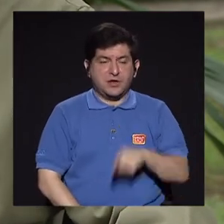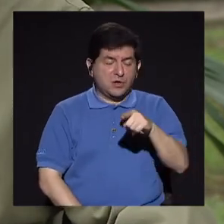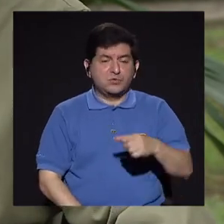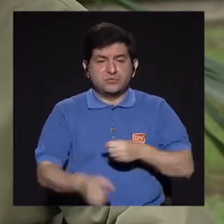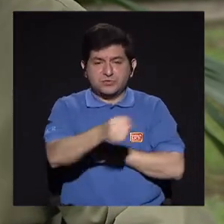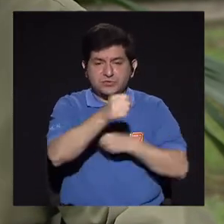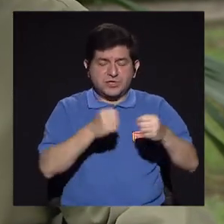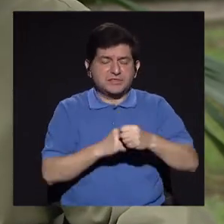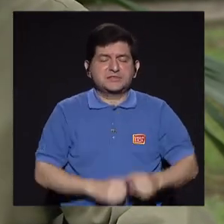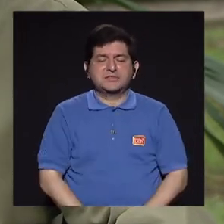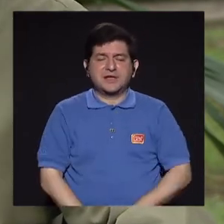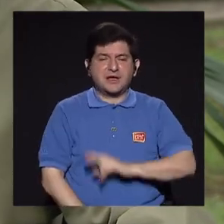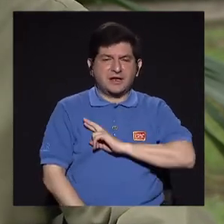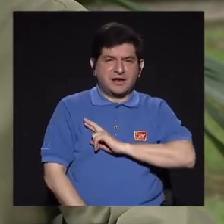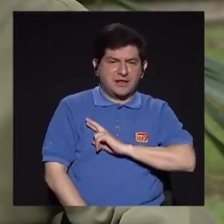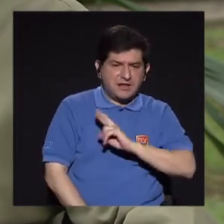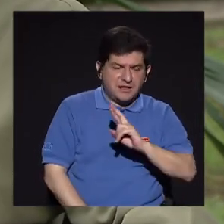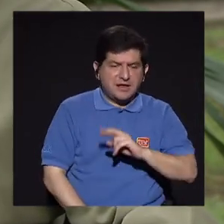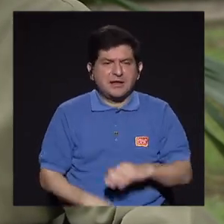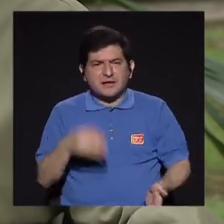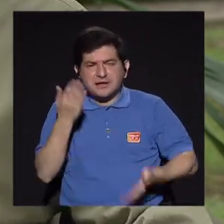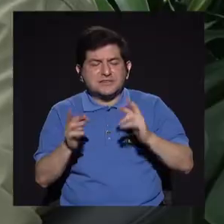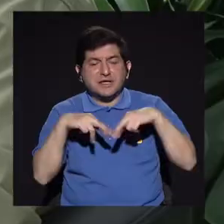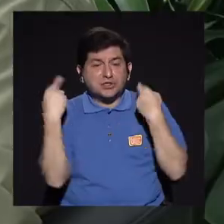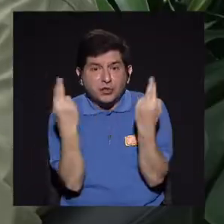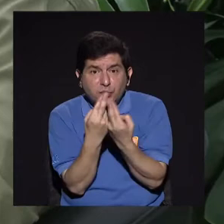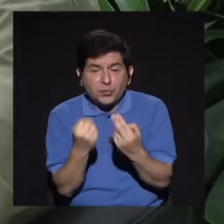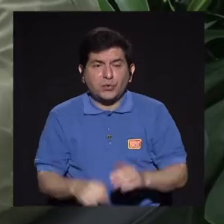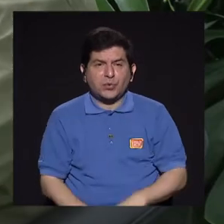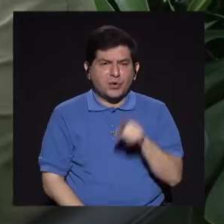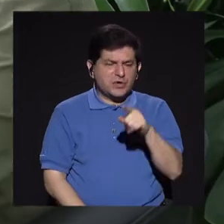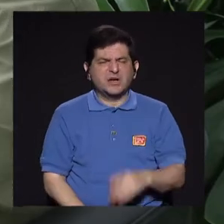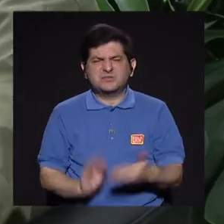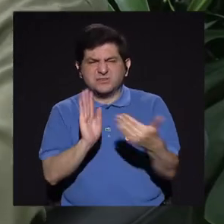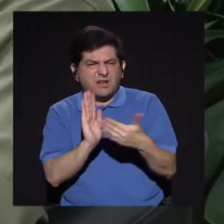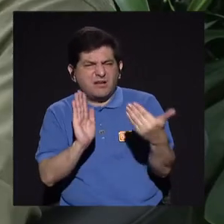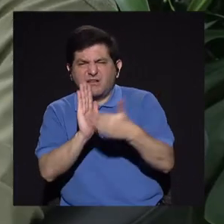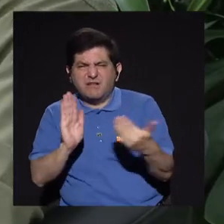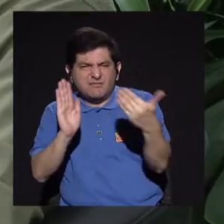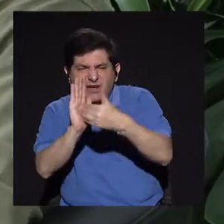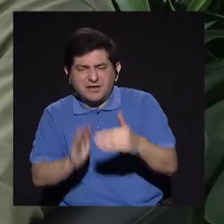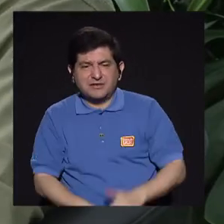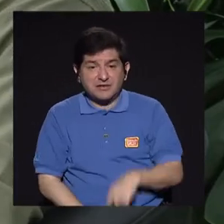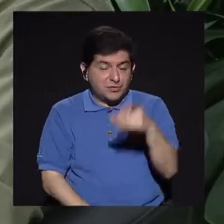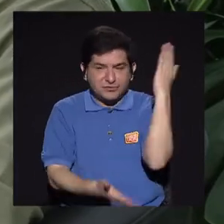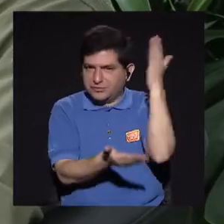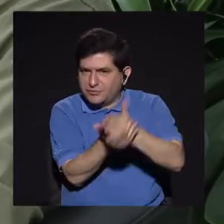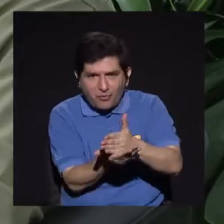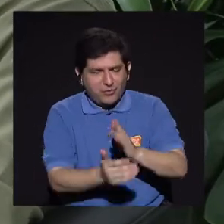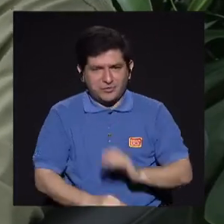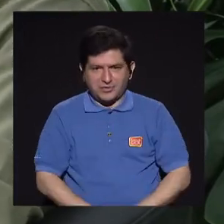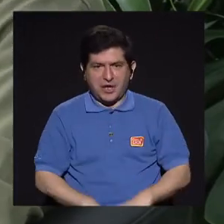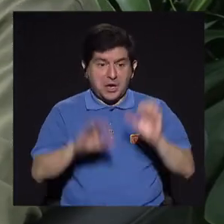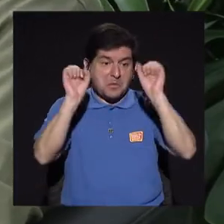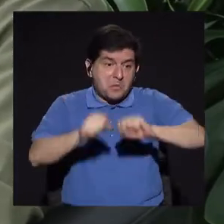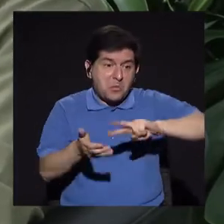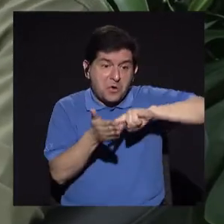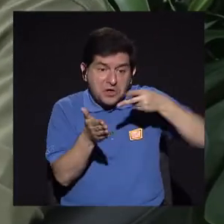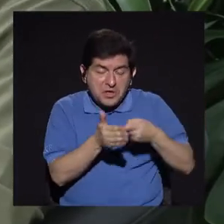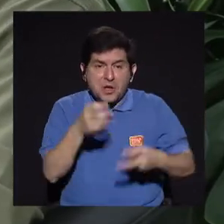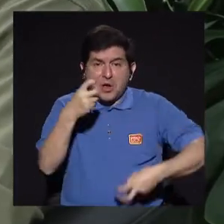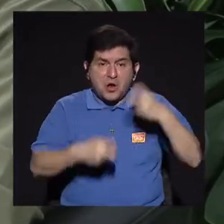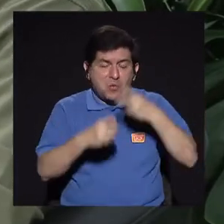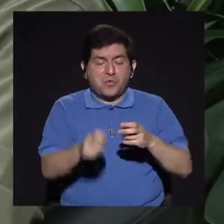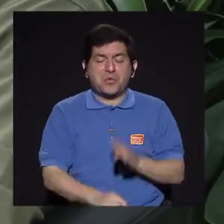sales de una reunión y dices, oye, yo el jefe lo debía ver. Y entonces eso te va molestando y si usted no lo detiene, puede llevarle a